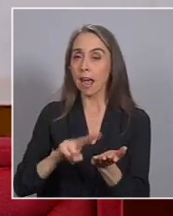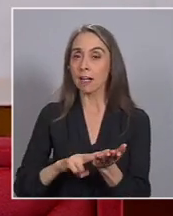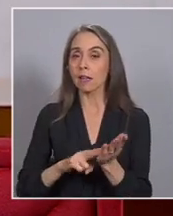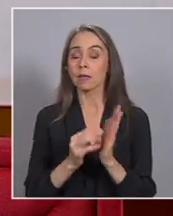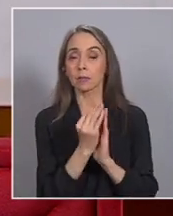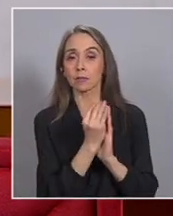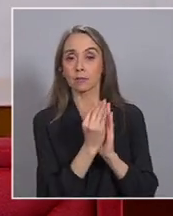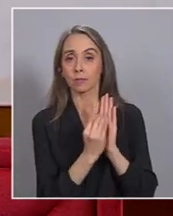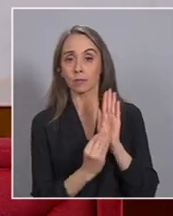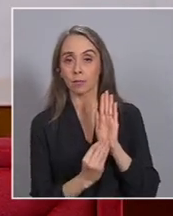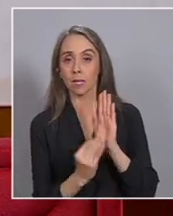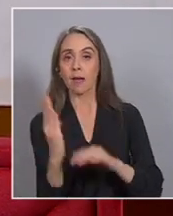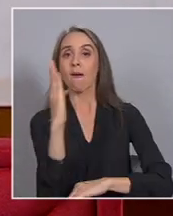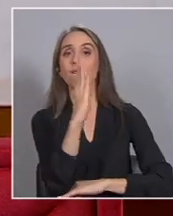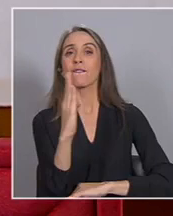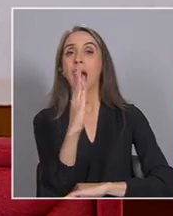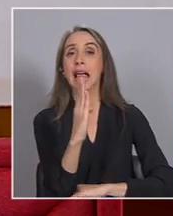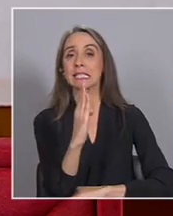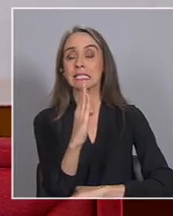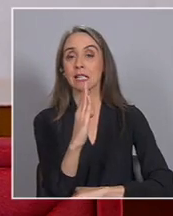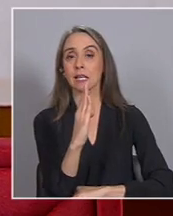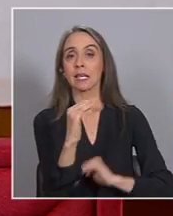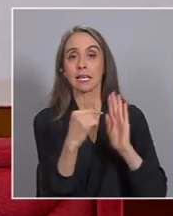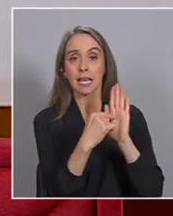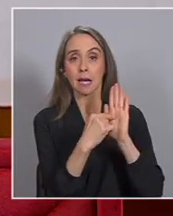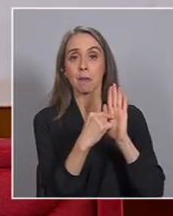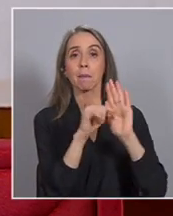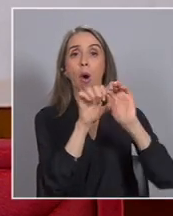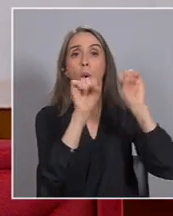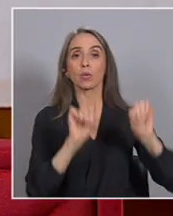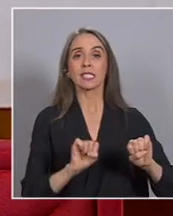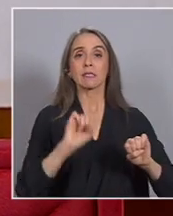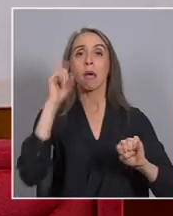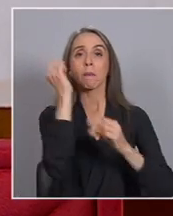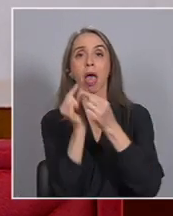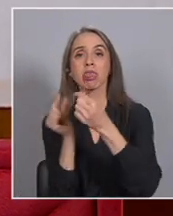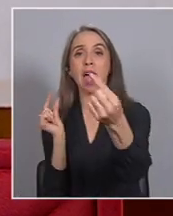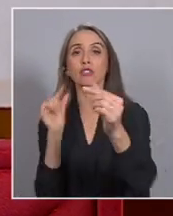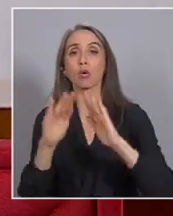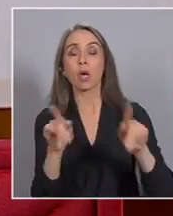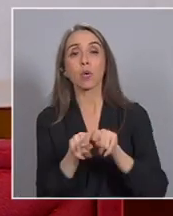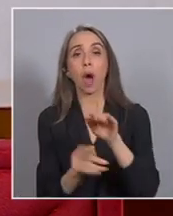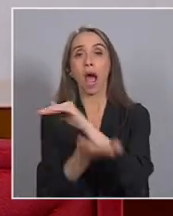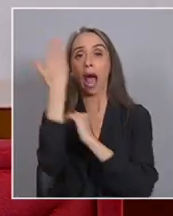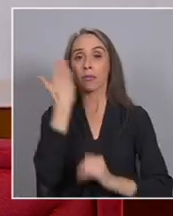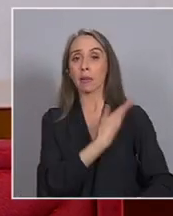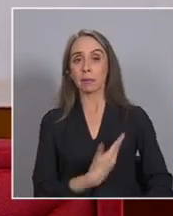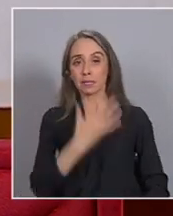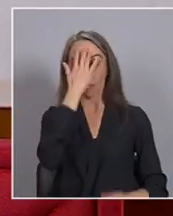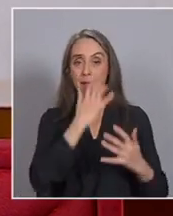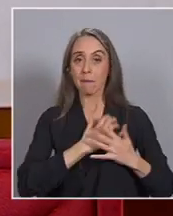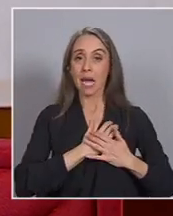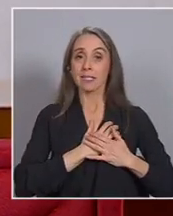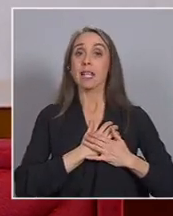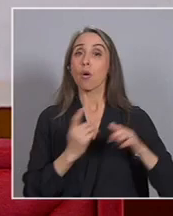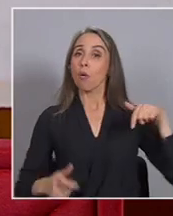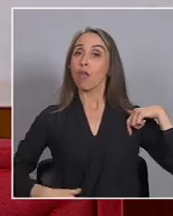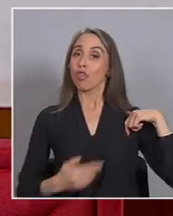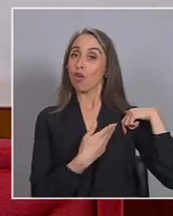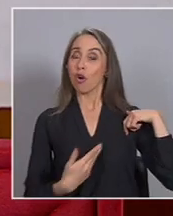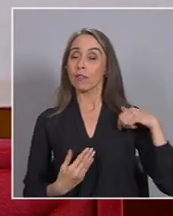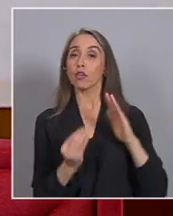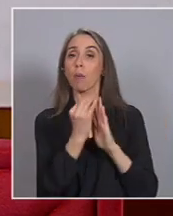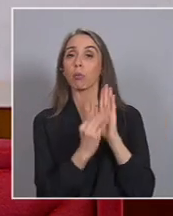sentar las bases de un sistema nacional de cuidado, tal como la presidenta Bachelet en su momento sentó